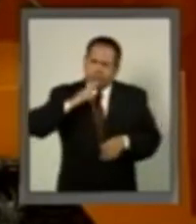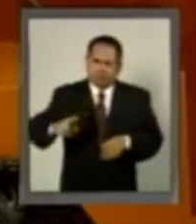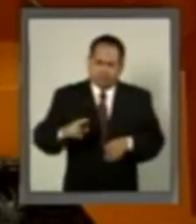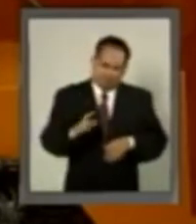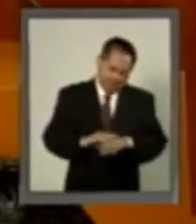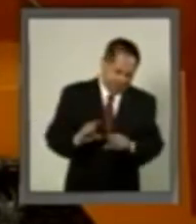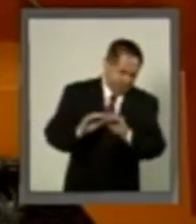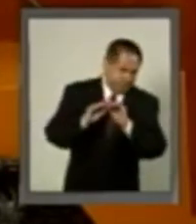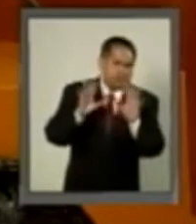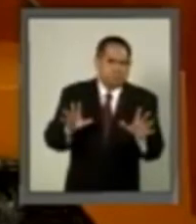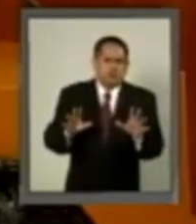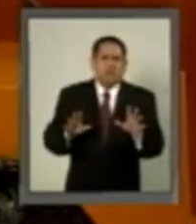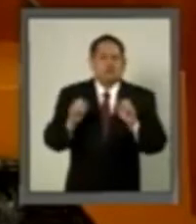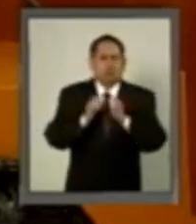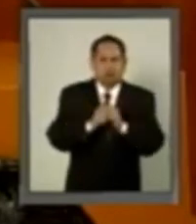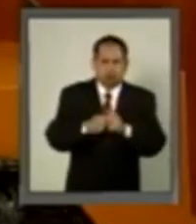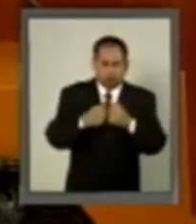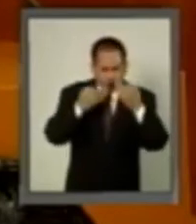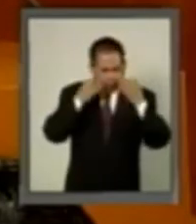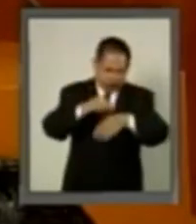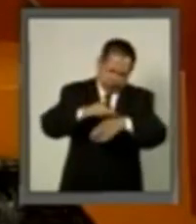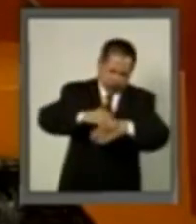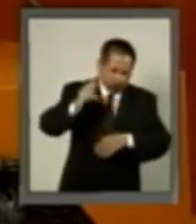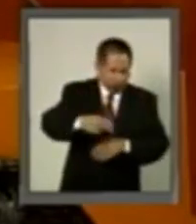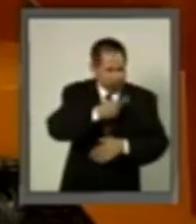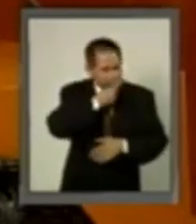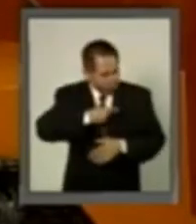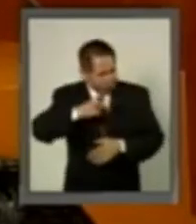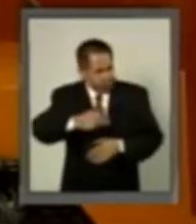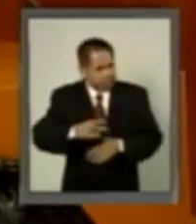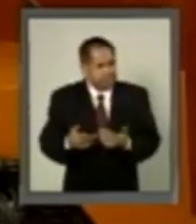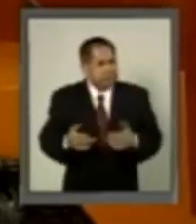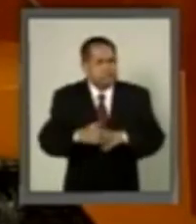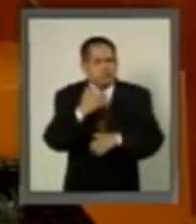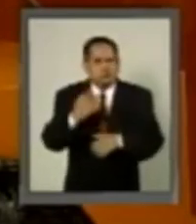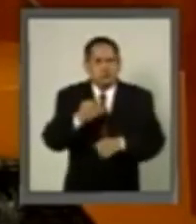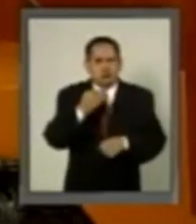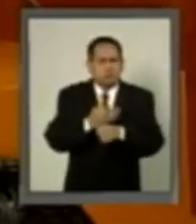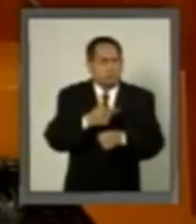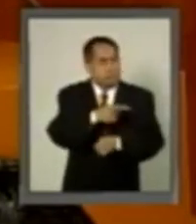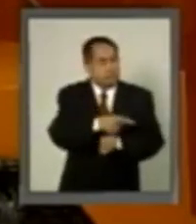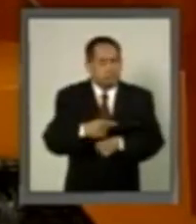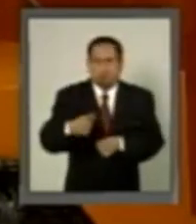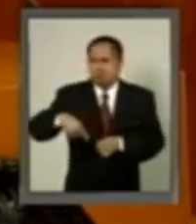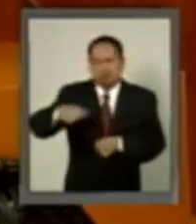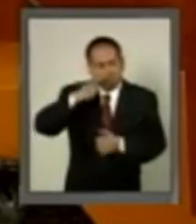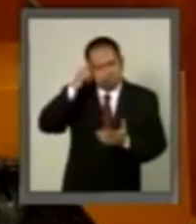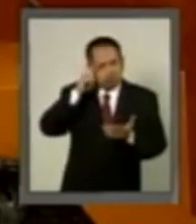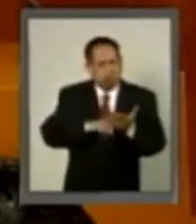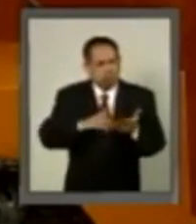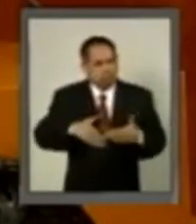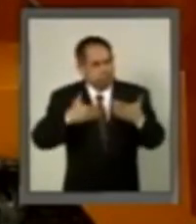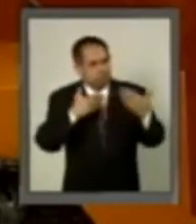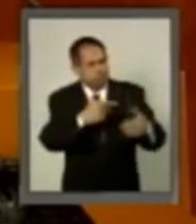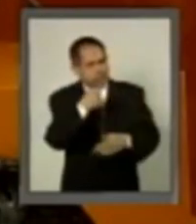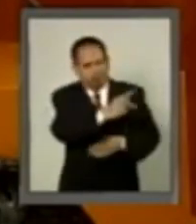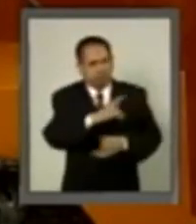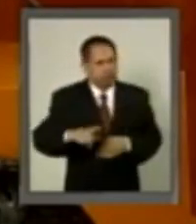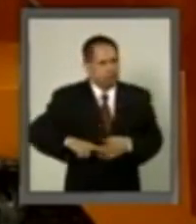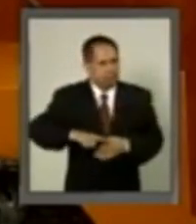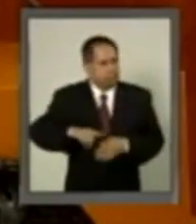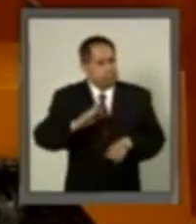Reforma, pues tendrá evidentemente que mi señalamiento hoy, que fue el senador Benjamín Robles Montoya, hacer evidentemente